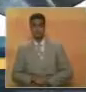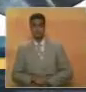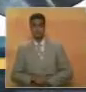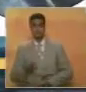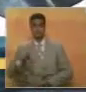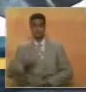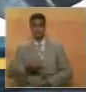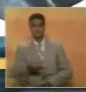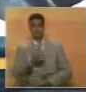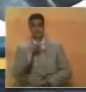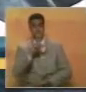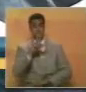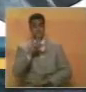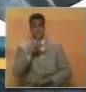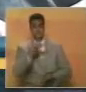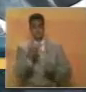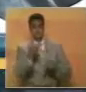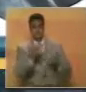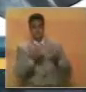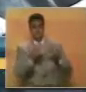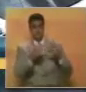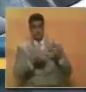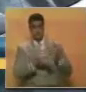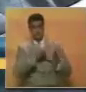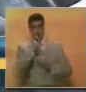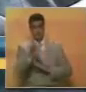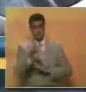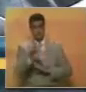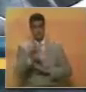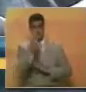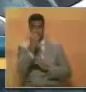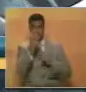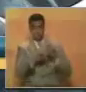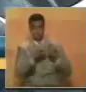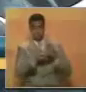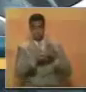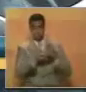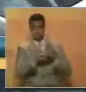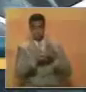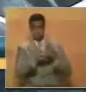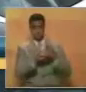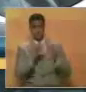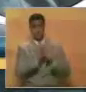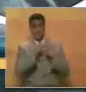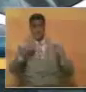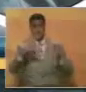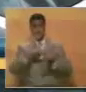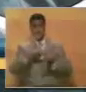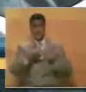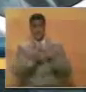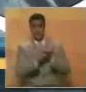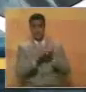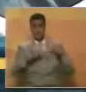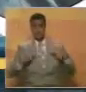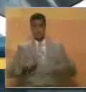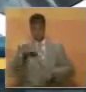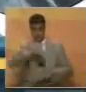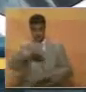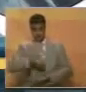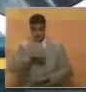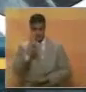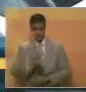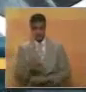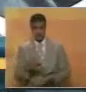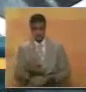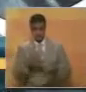Tenemos tres petitorios principales en lograr en ese viaje a esa comisión. Uno, que la Comisión Interamericana de Derechos Humanos ingrese a Venezuela